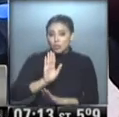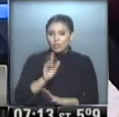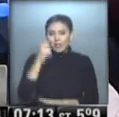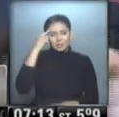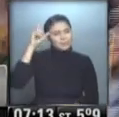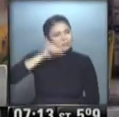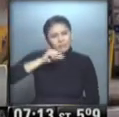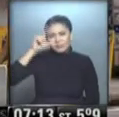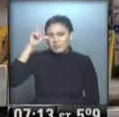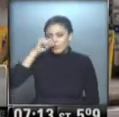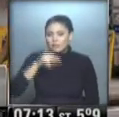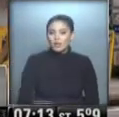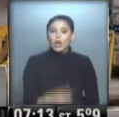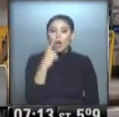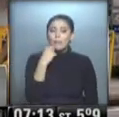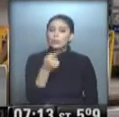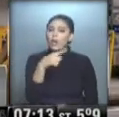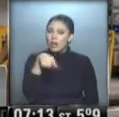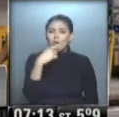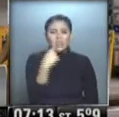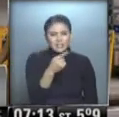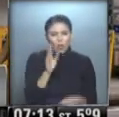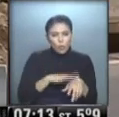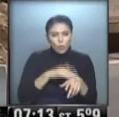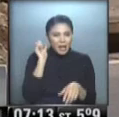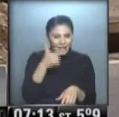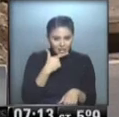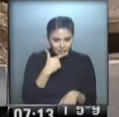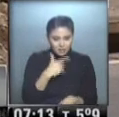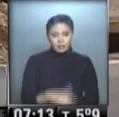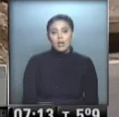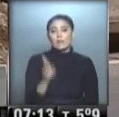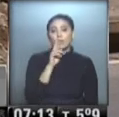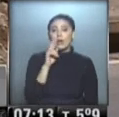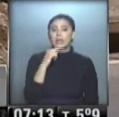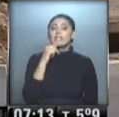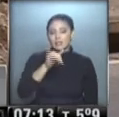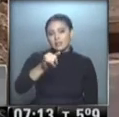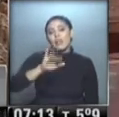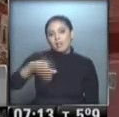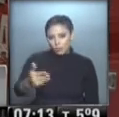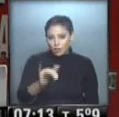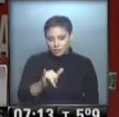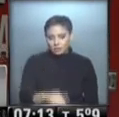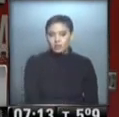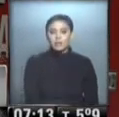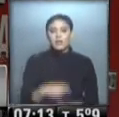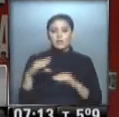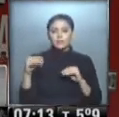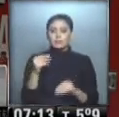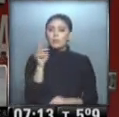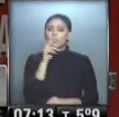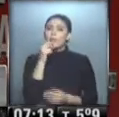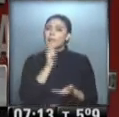mucho dolor de cabeza. ¿En algún momento les confirmaron a ustedes que era un problema de gas? Sí, después. Después en el momento primero